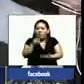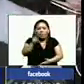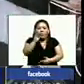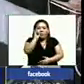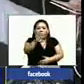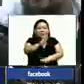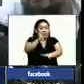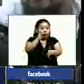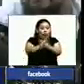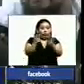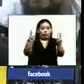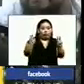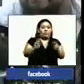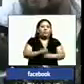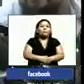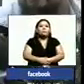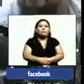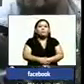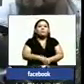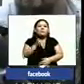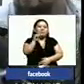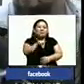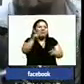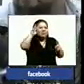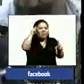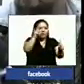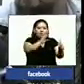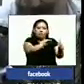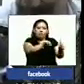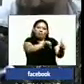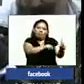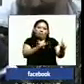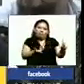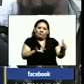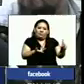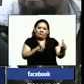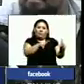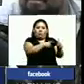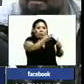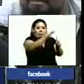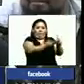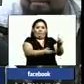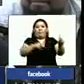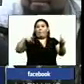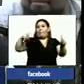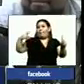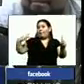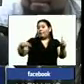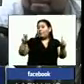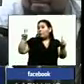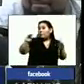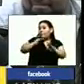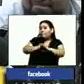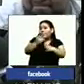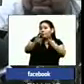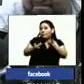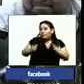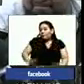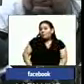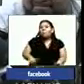dije, ya no voy a hablar de eso. Por supuesto eso habla muy mal de ella, eso habla muy mal de una procuradora de defensa de los derechos humanos,